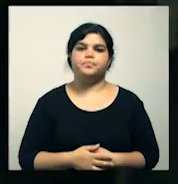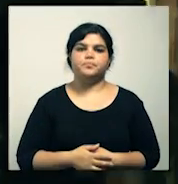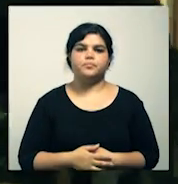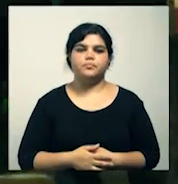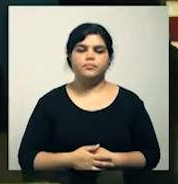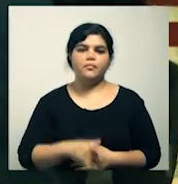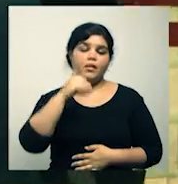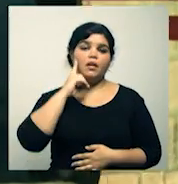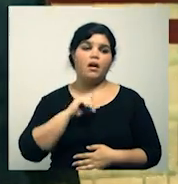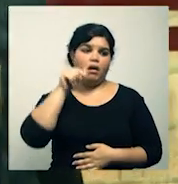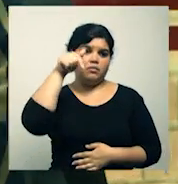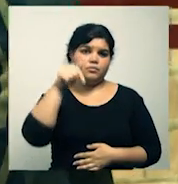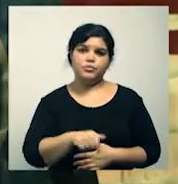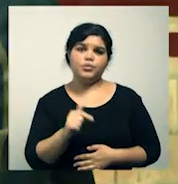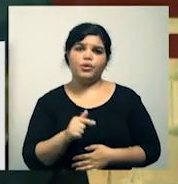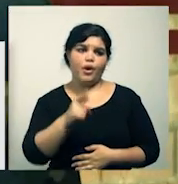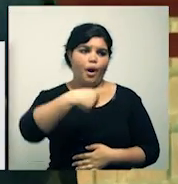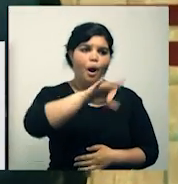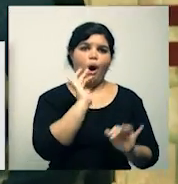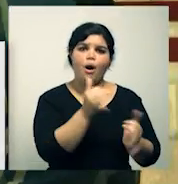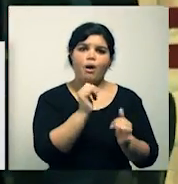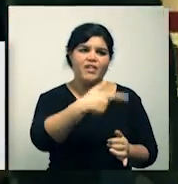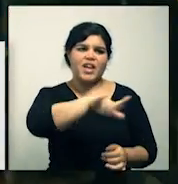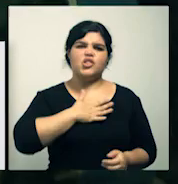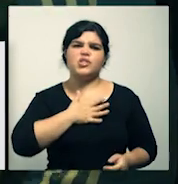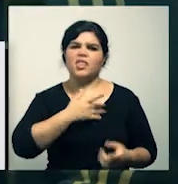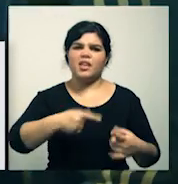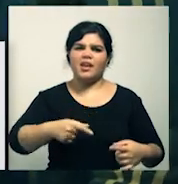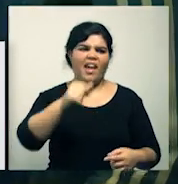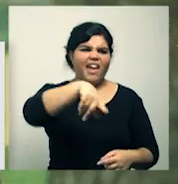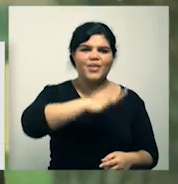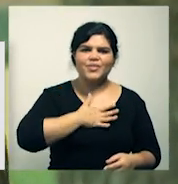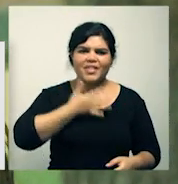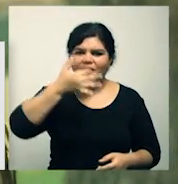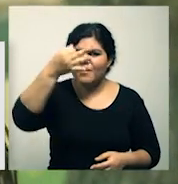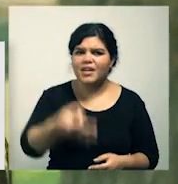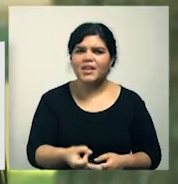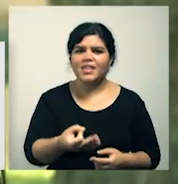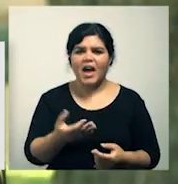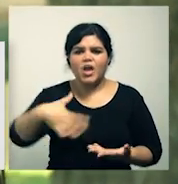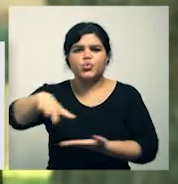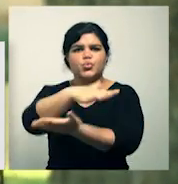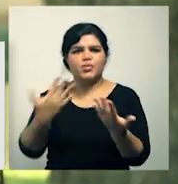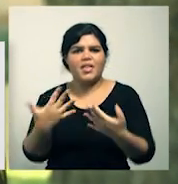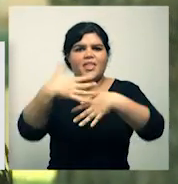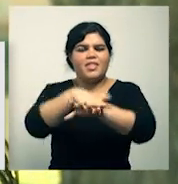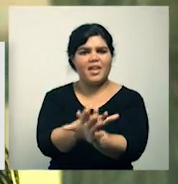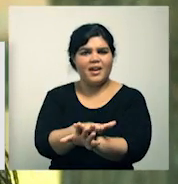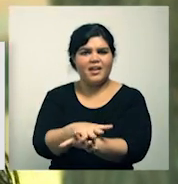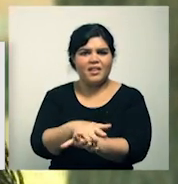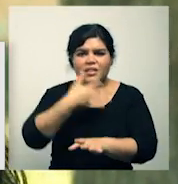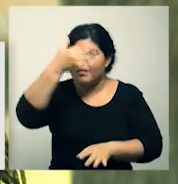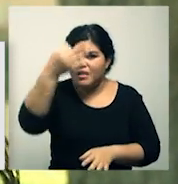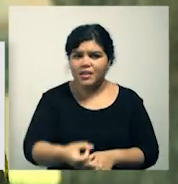la respuesta de los chicos para nosotros es muy valioso, qué es lo que sienten ellos y se sienten realmente como miembros activos